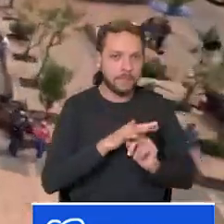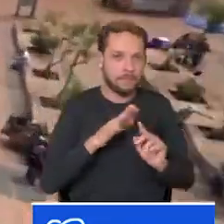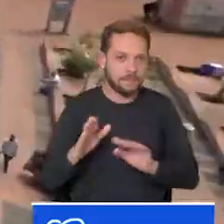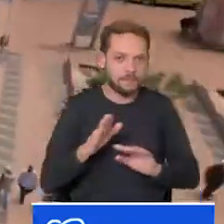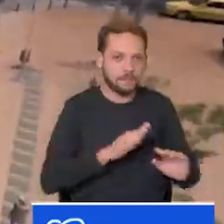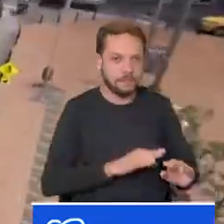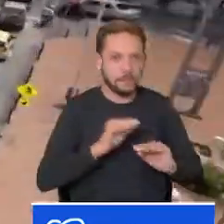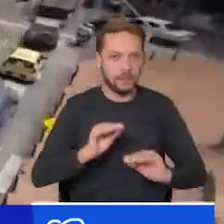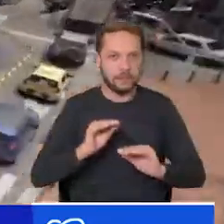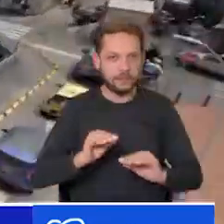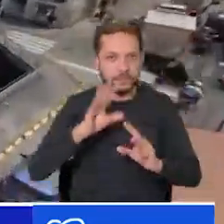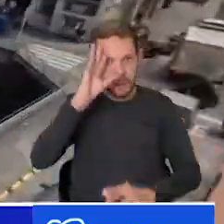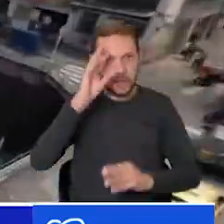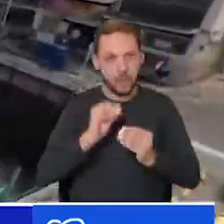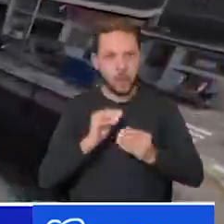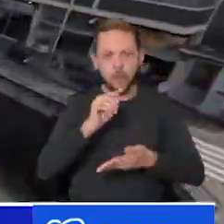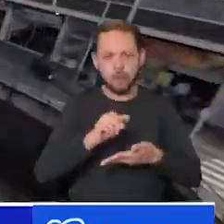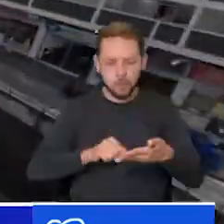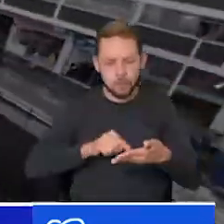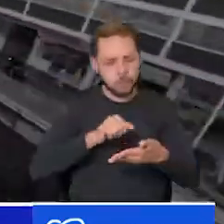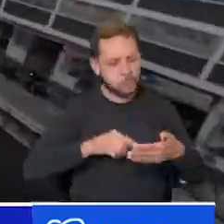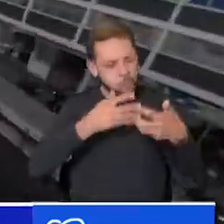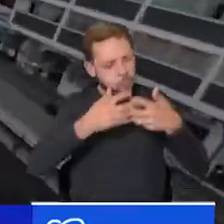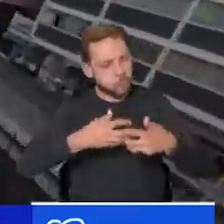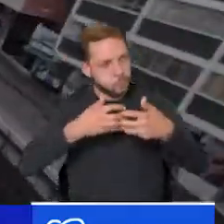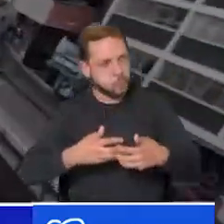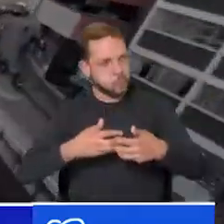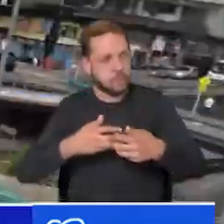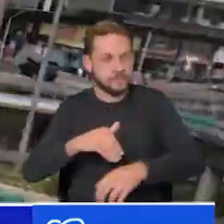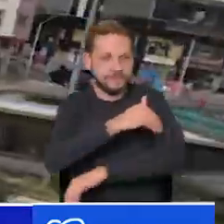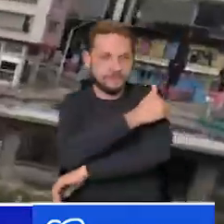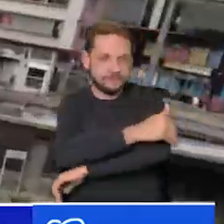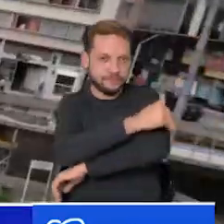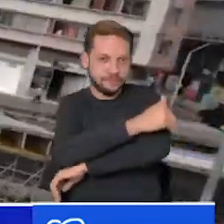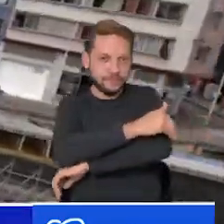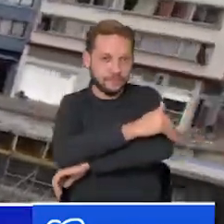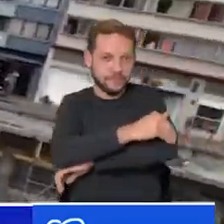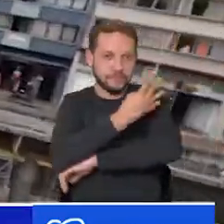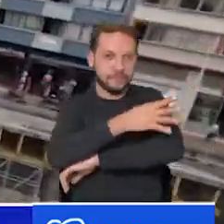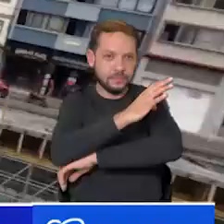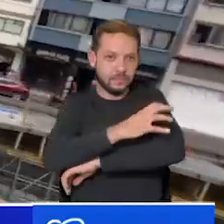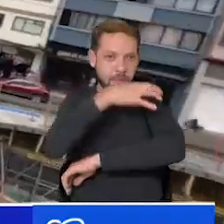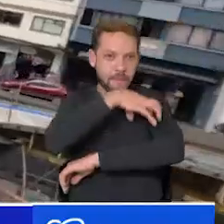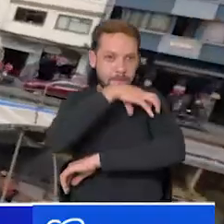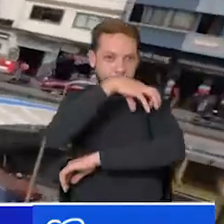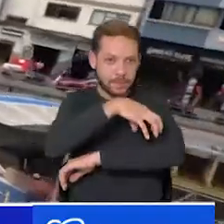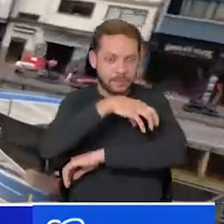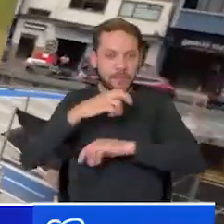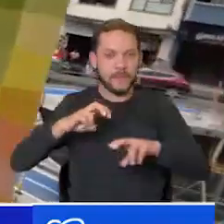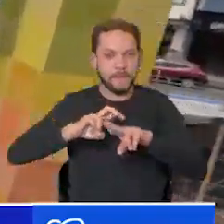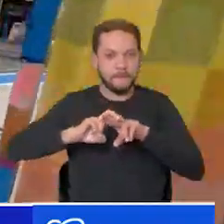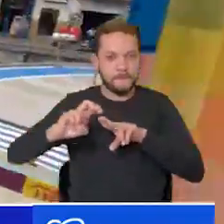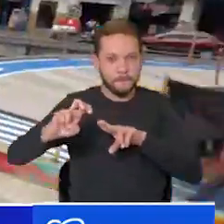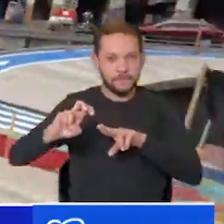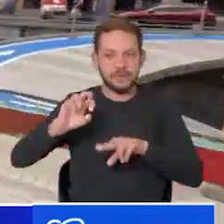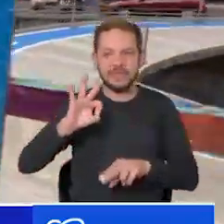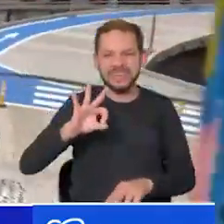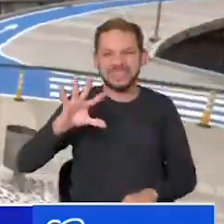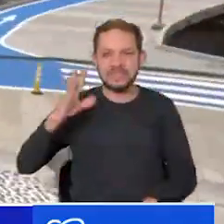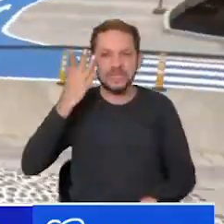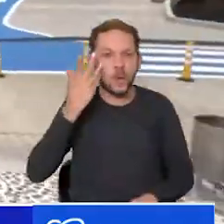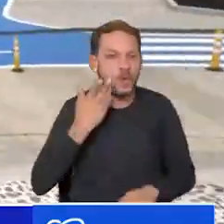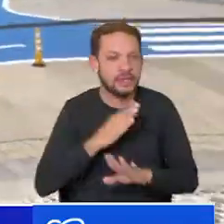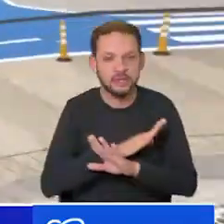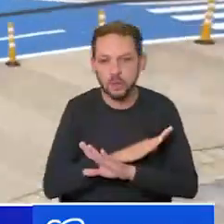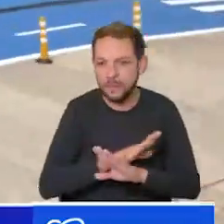se anunció que el contratista encargado de finalizar la obra del bulevard de la 19 en el sector Plaza Alfonso López de manizales tiene 35 días